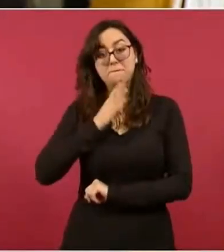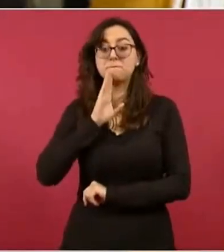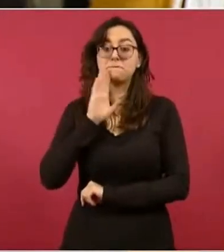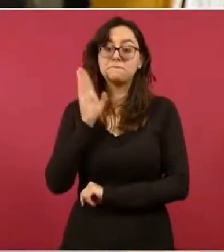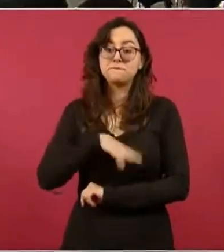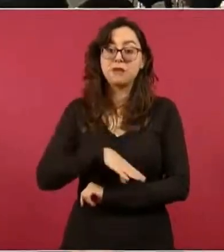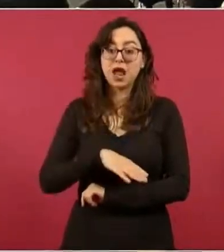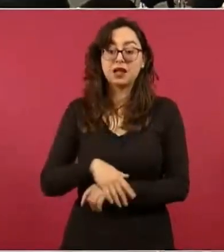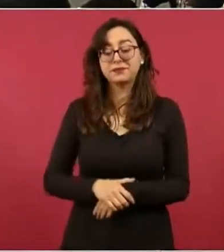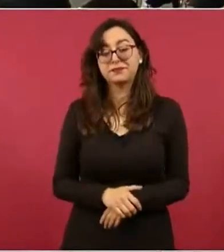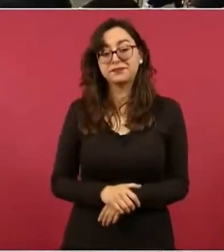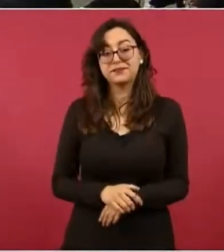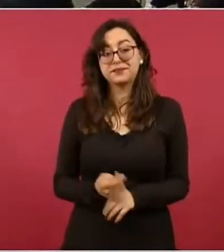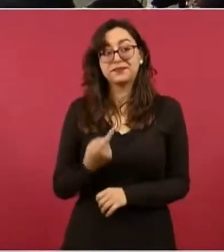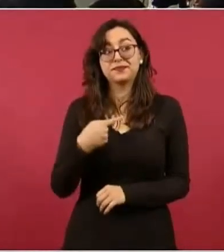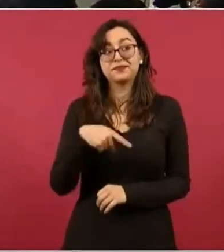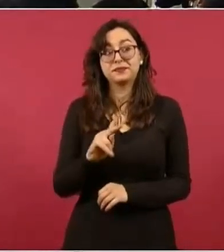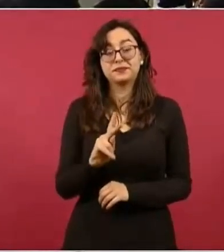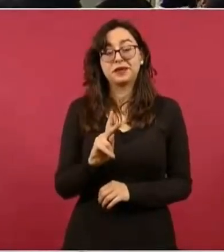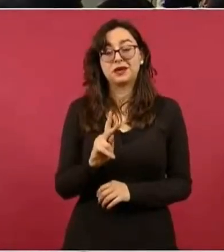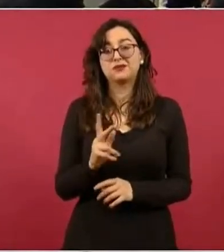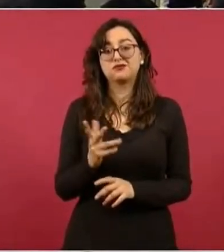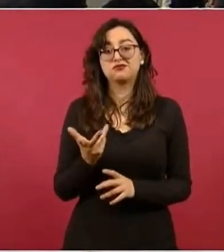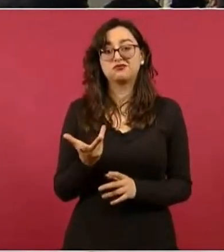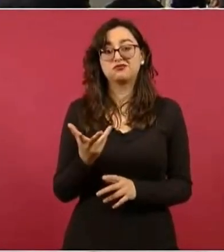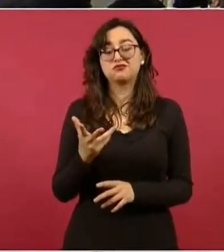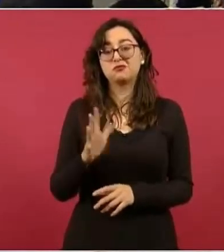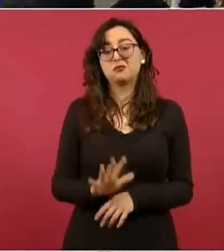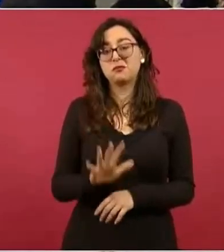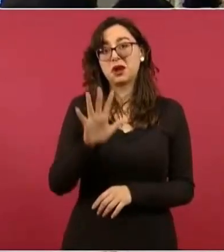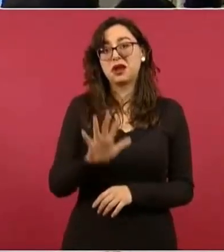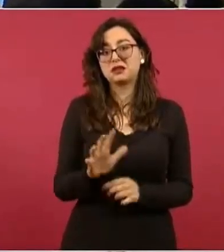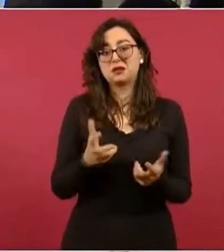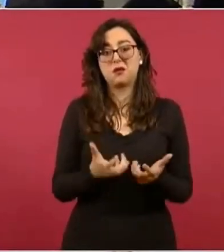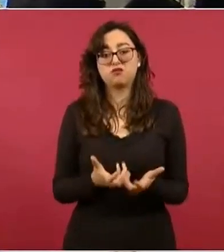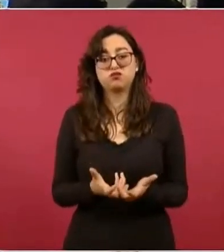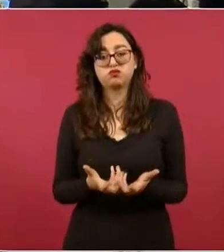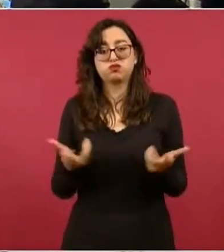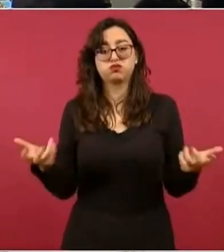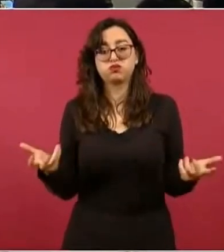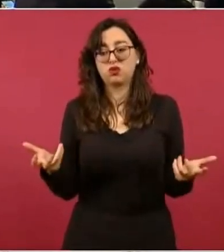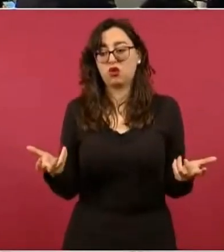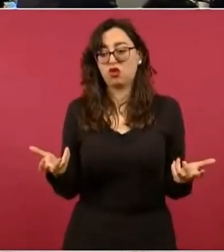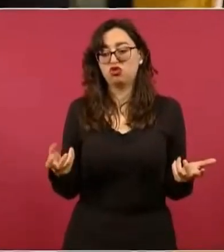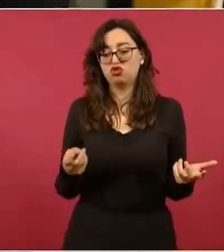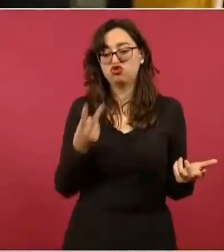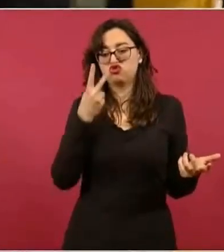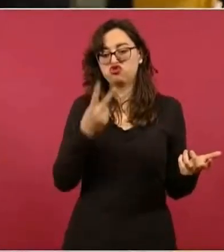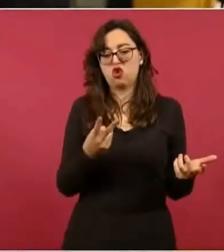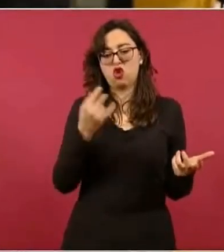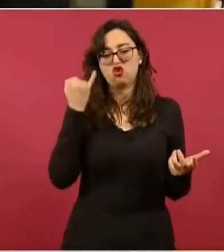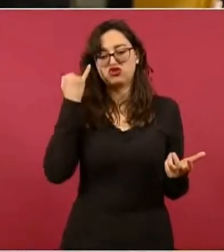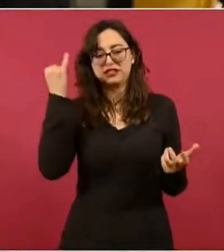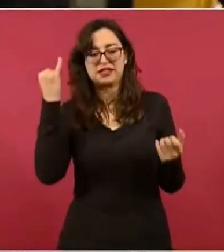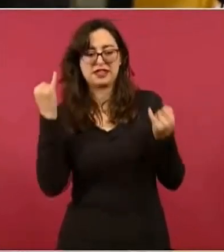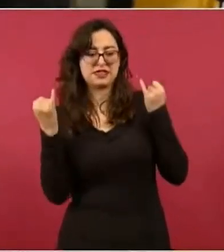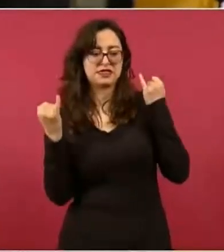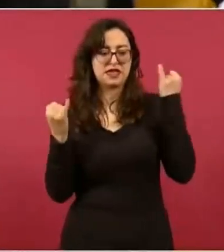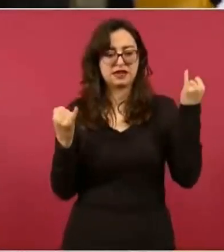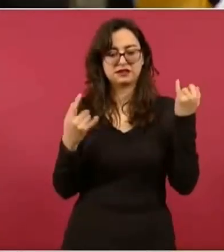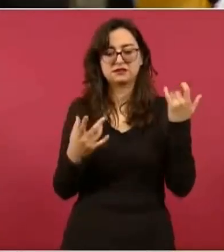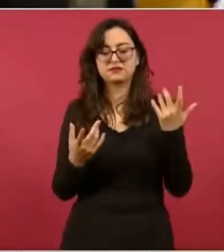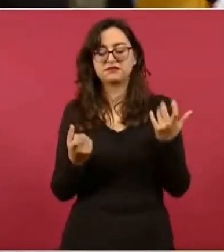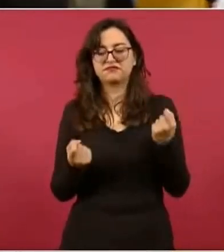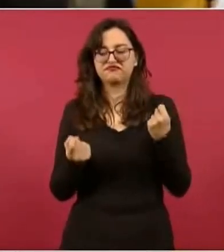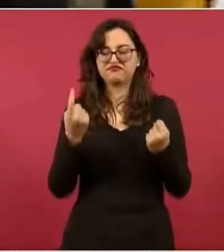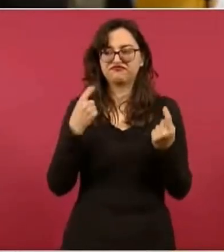polarización presidente Parece ser que México está dividido en dos en donde ha habido descalificaciones en donde ha habido dudas en